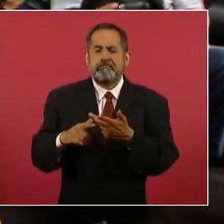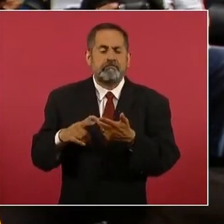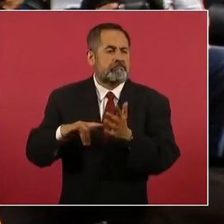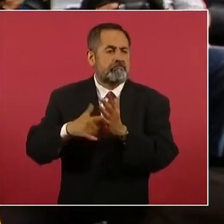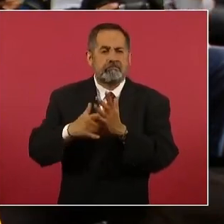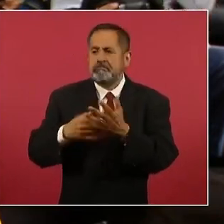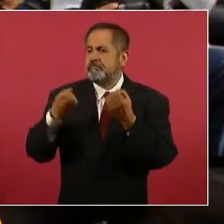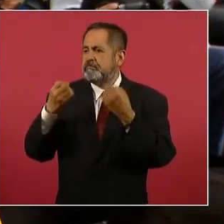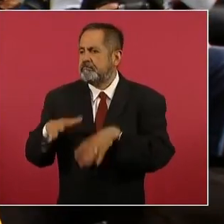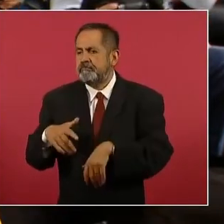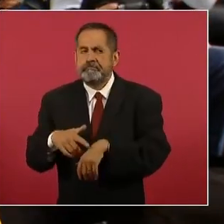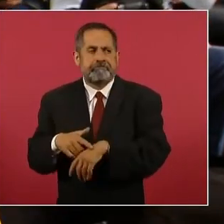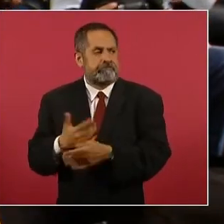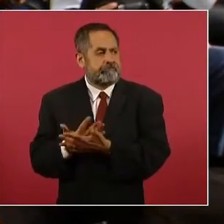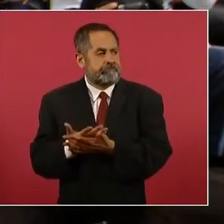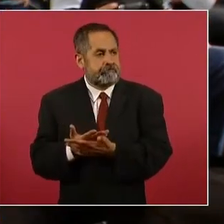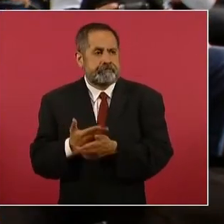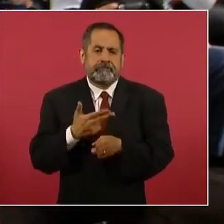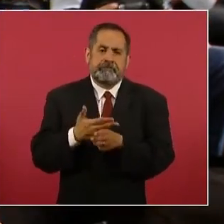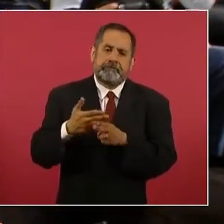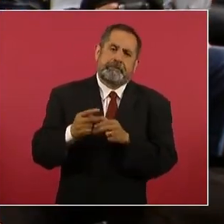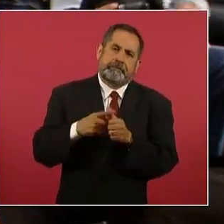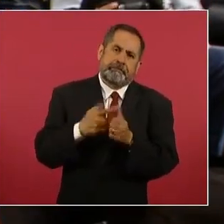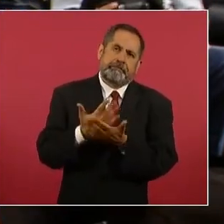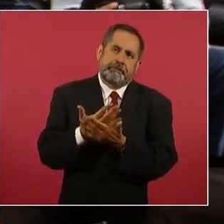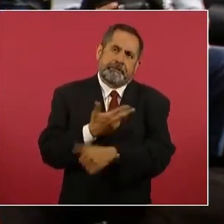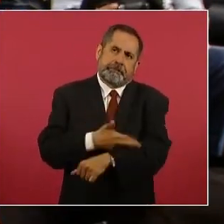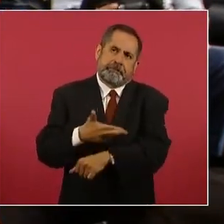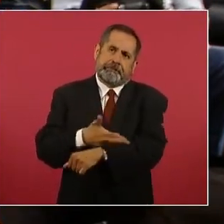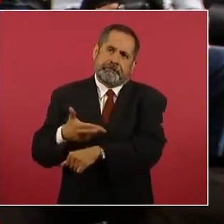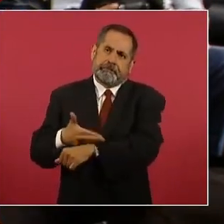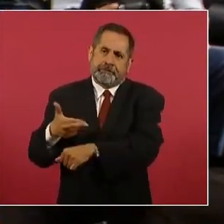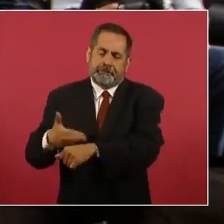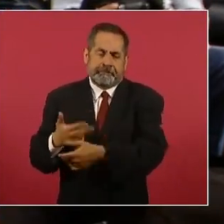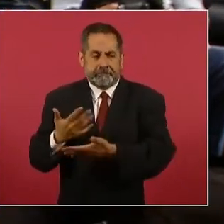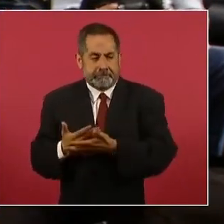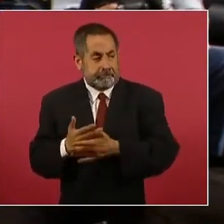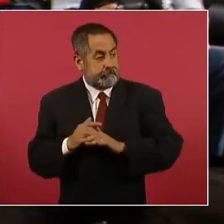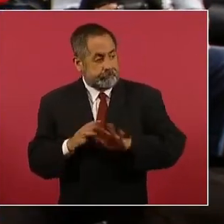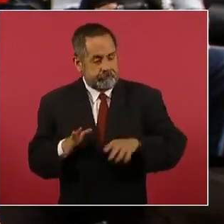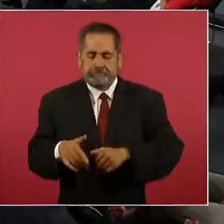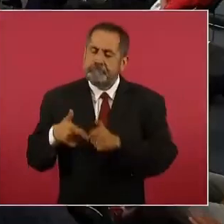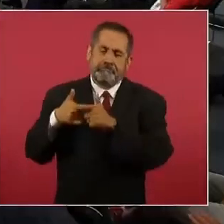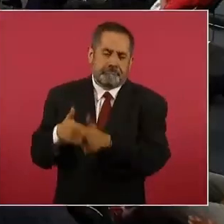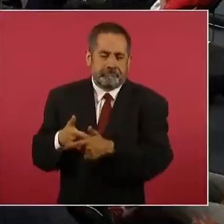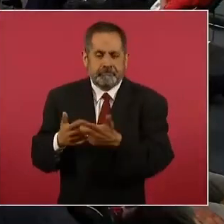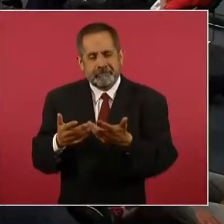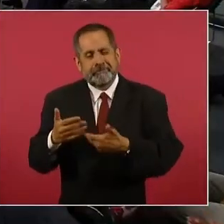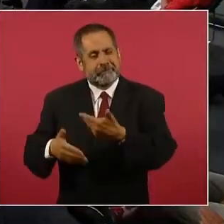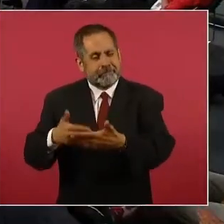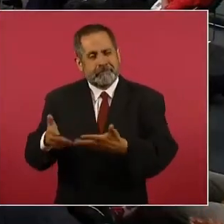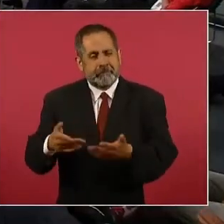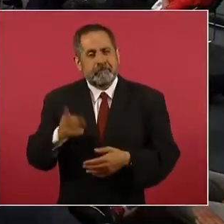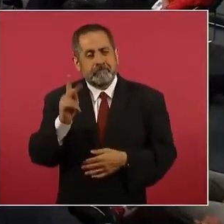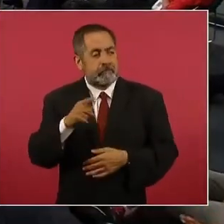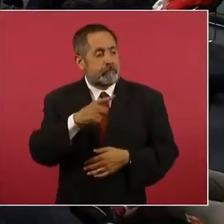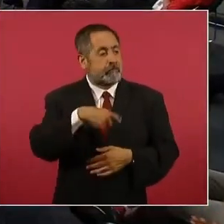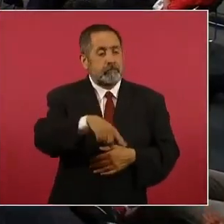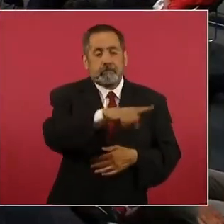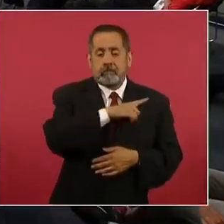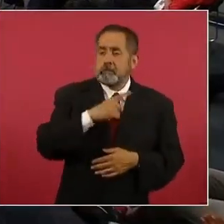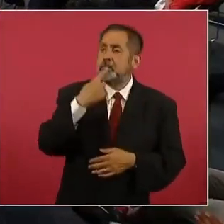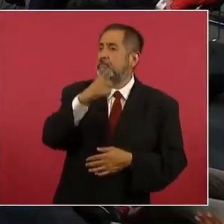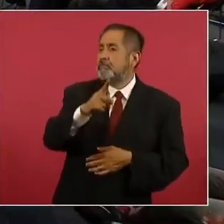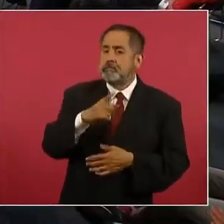en cuanto a cuestión también monetaria? ¿Qué tanto estamos perdiendo al detener